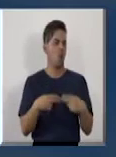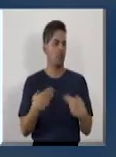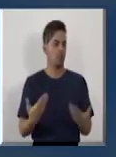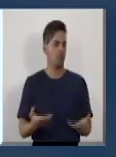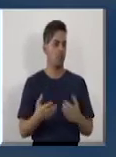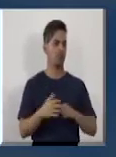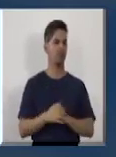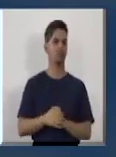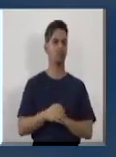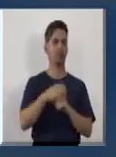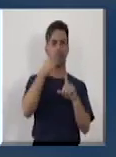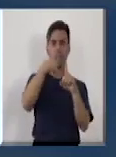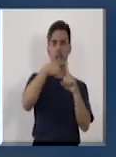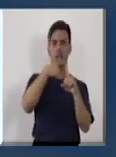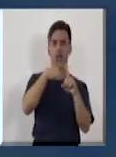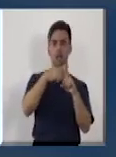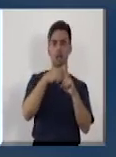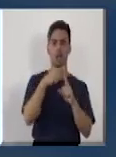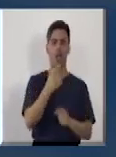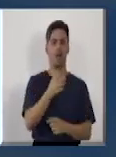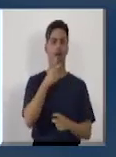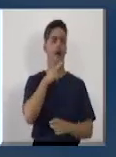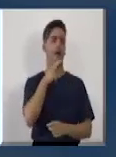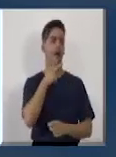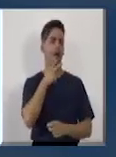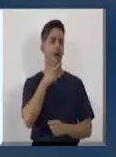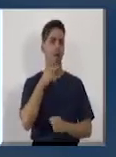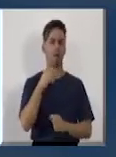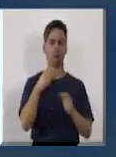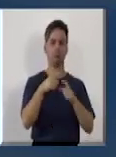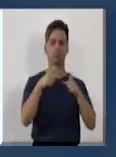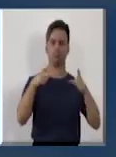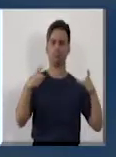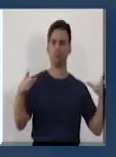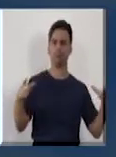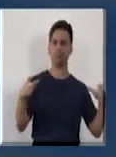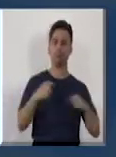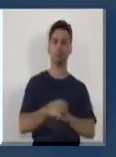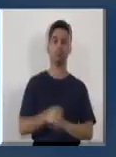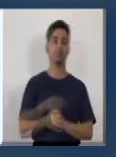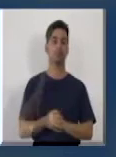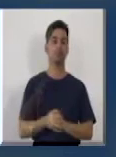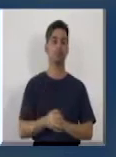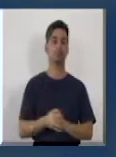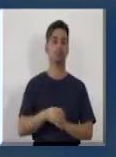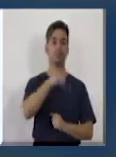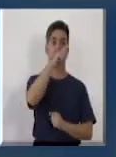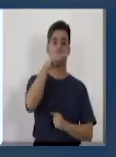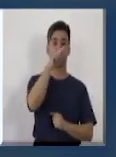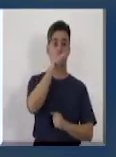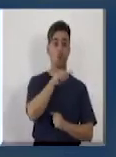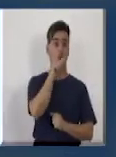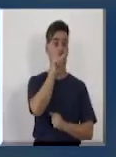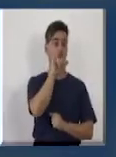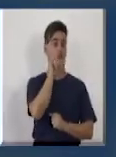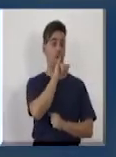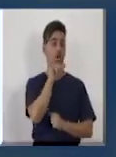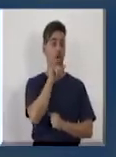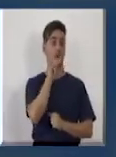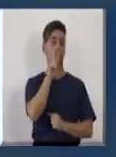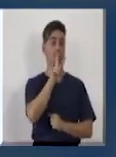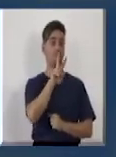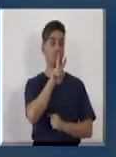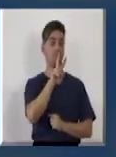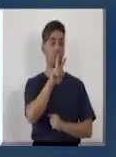calcular la longitud de onda en el agua? En primer lugar, igual, plantear la ecuación. La longitud de onda va a ser igual a la